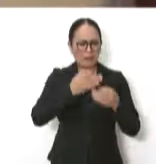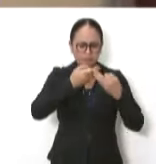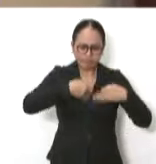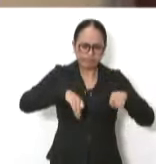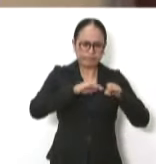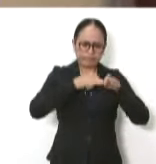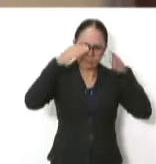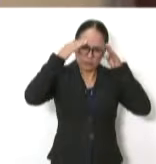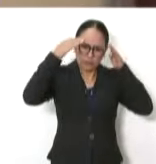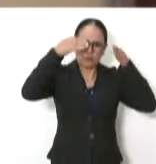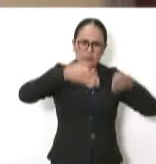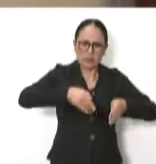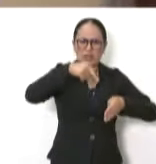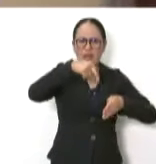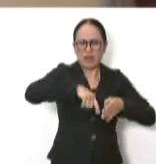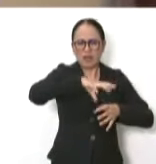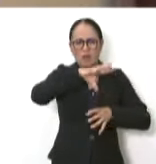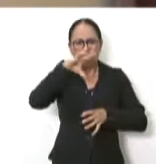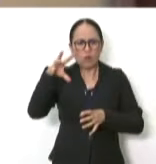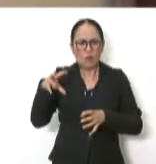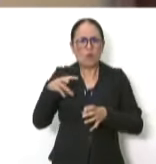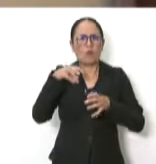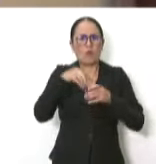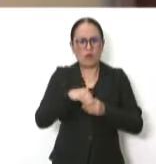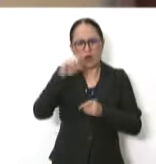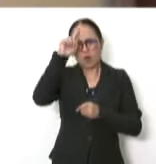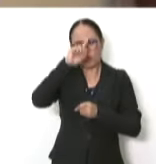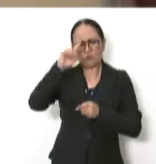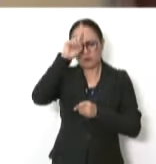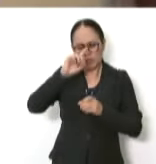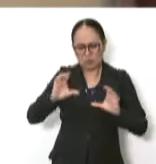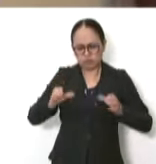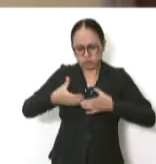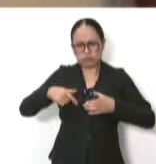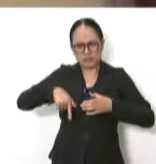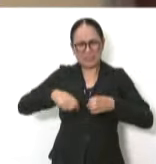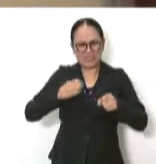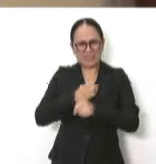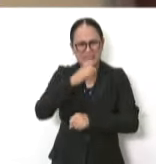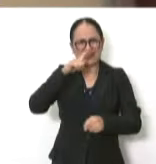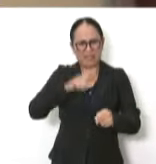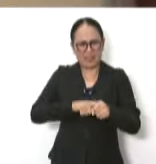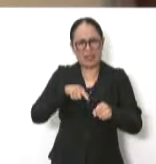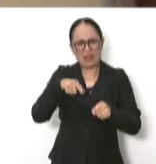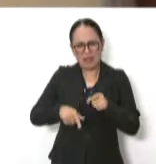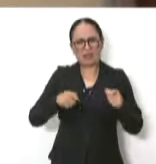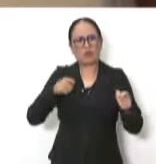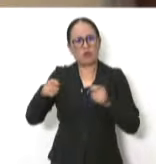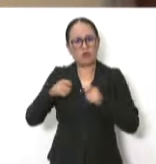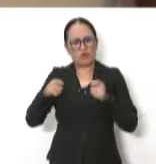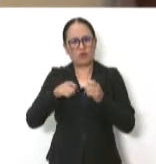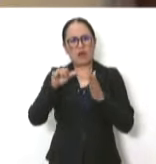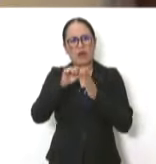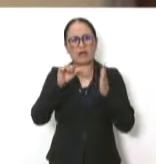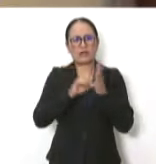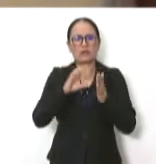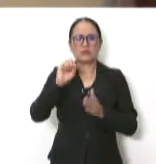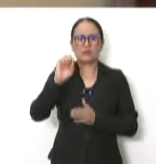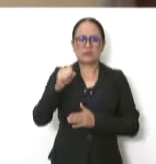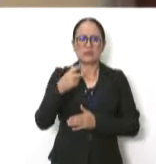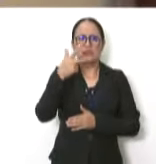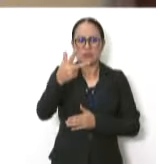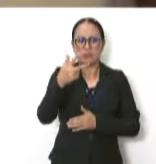aspecto relacionado con la integración del Consejo Estatal, que se encuentra regulado en los artículos